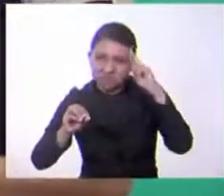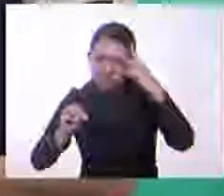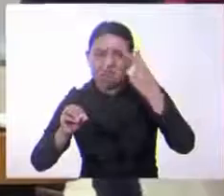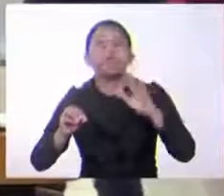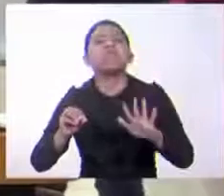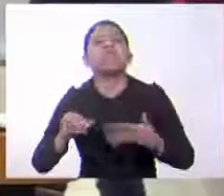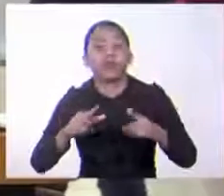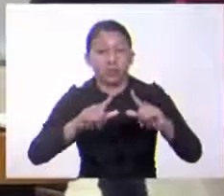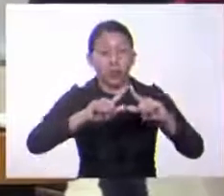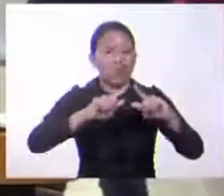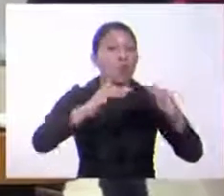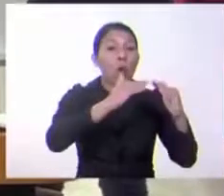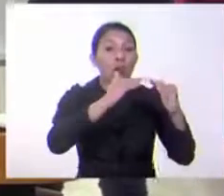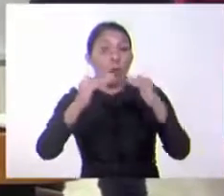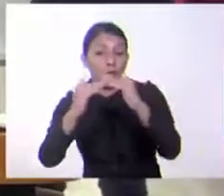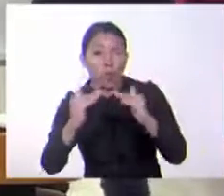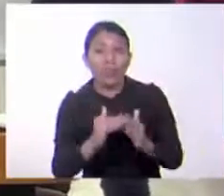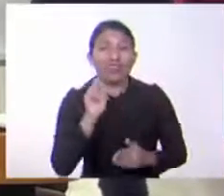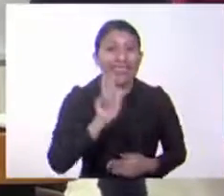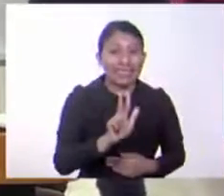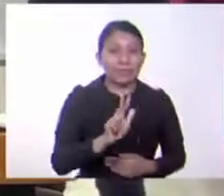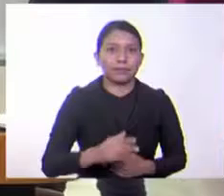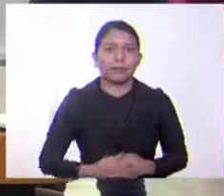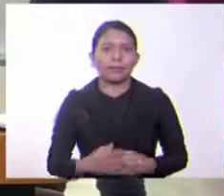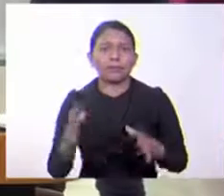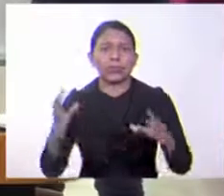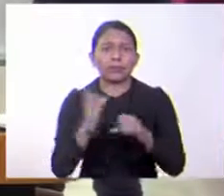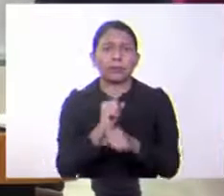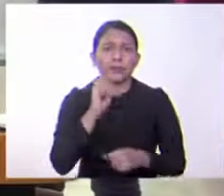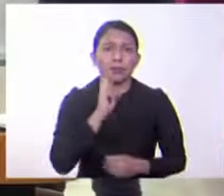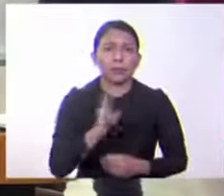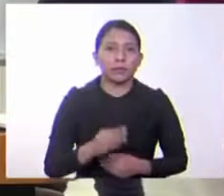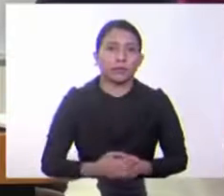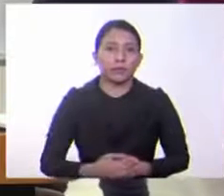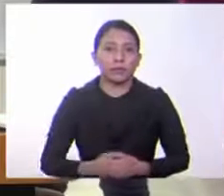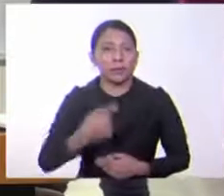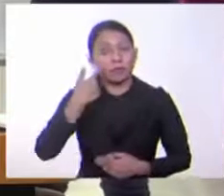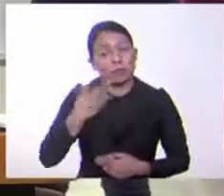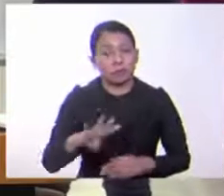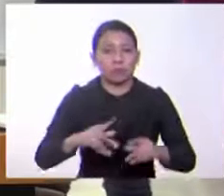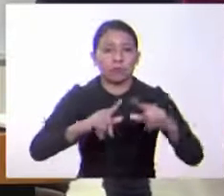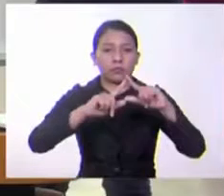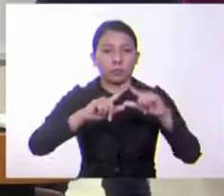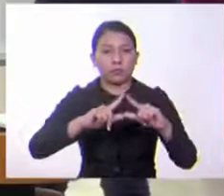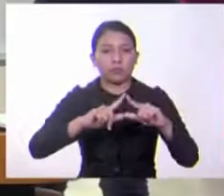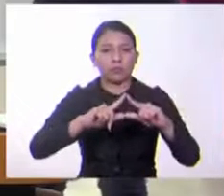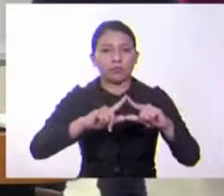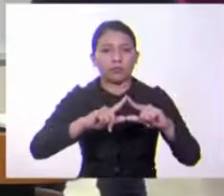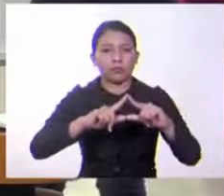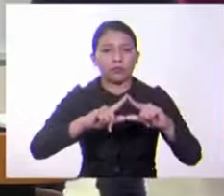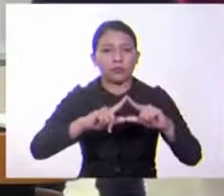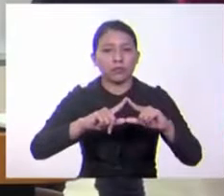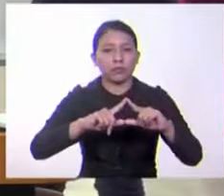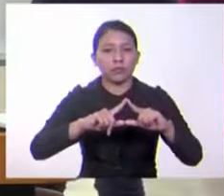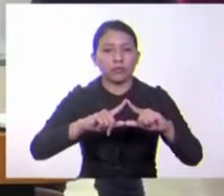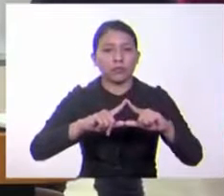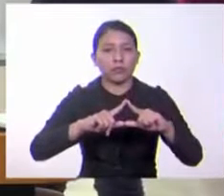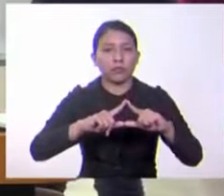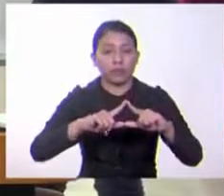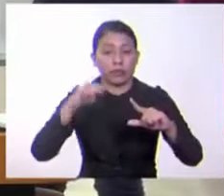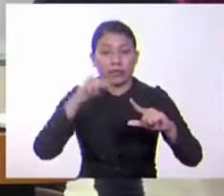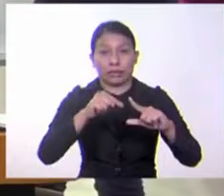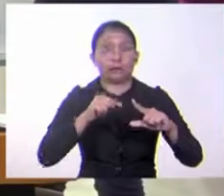La respuesta la podríamos resumir de la siguiente manera, entonces. Si el triángulo es